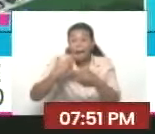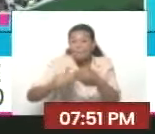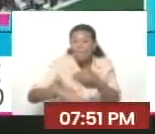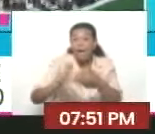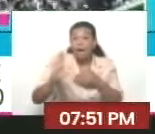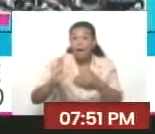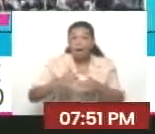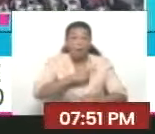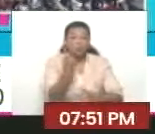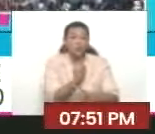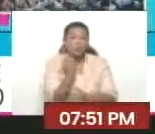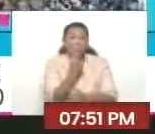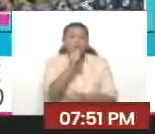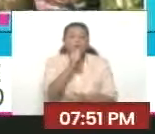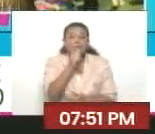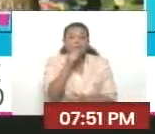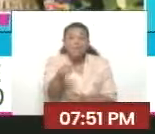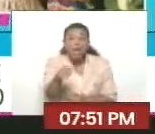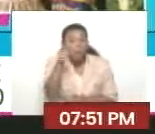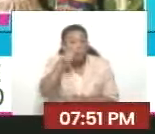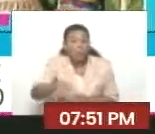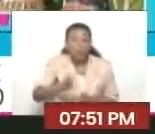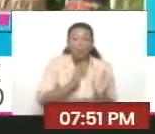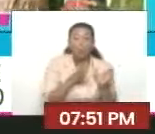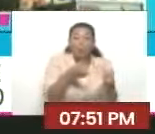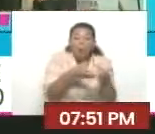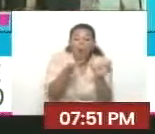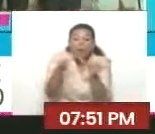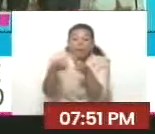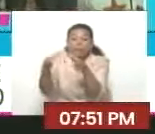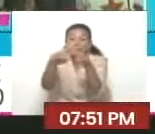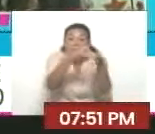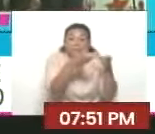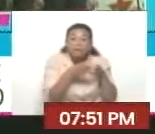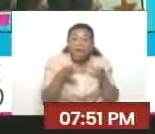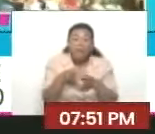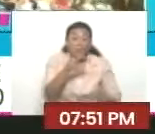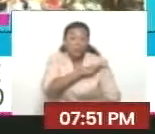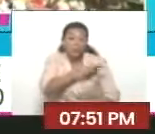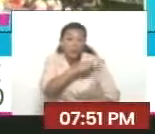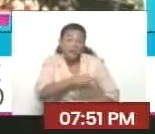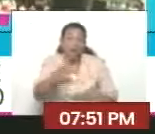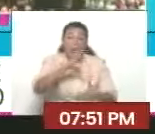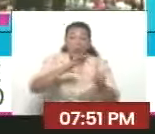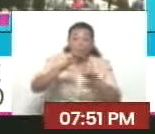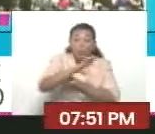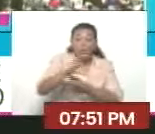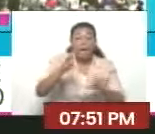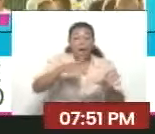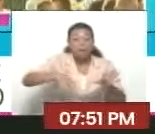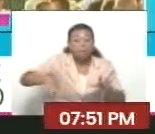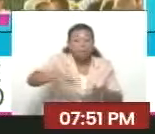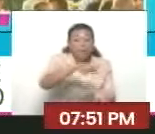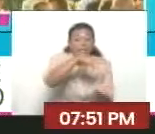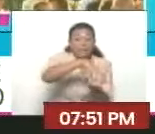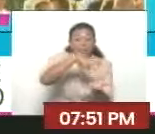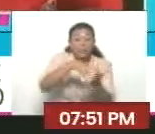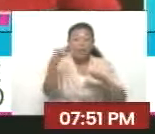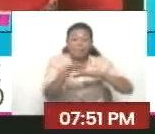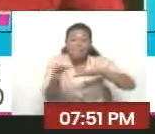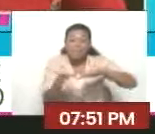esa fuerza solo puede ser la fuerza del pueblo organizado en su diversidad social, cultural, territorial,